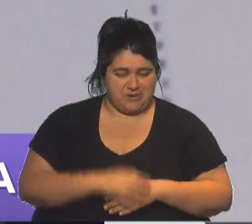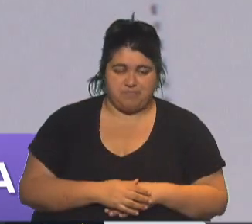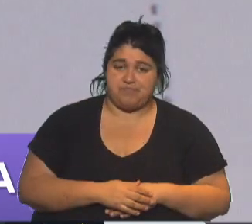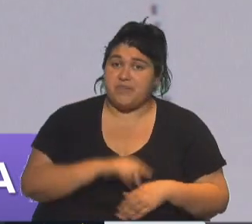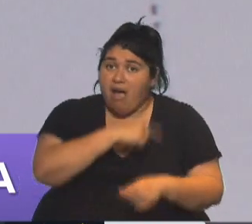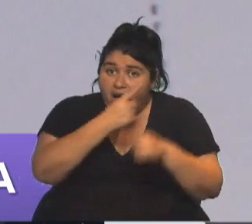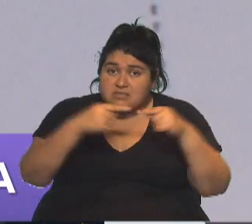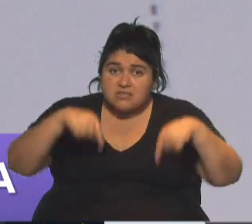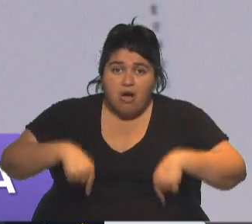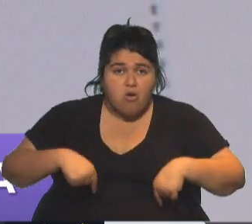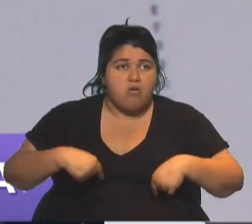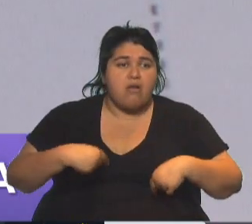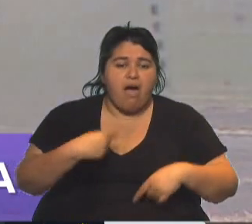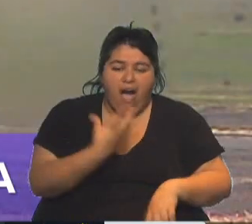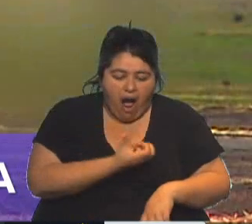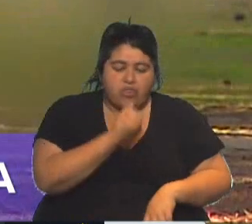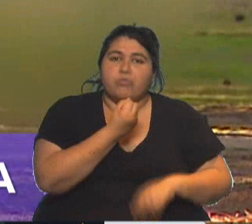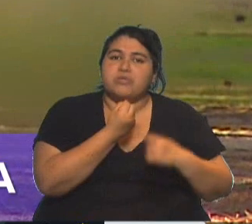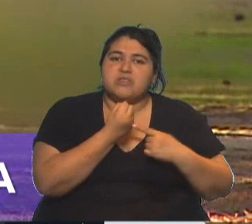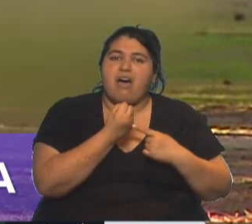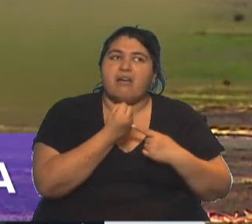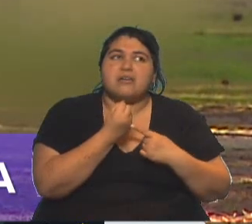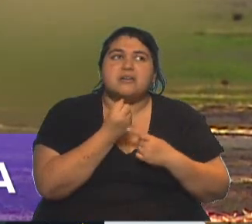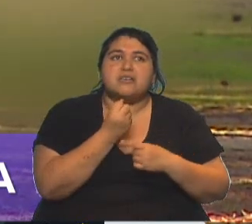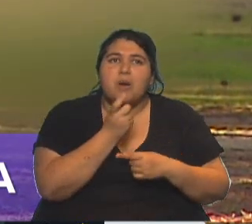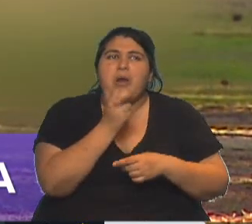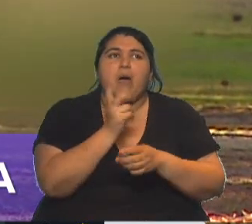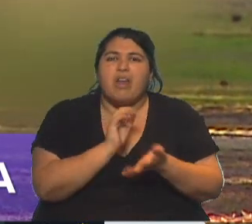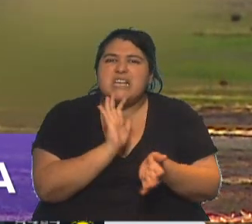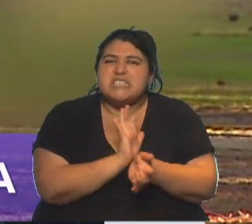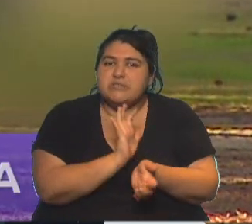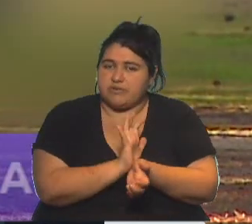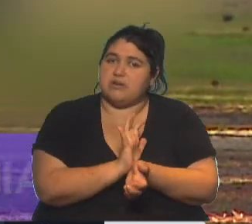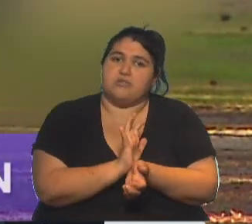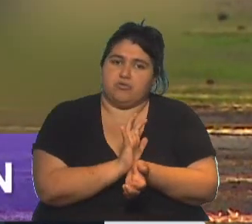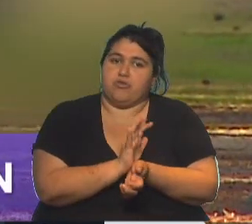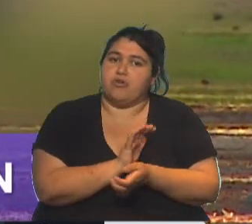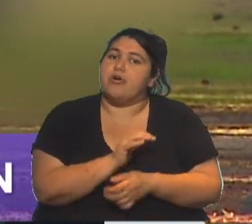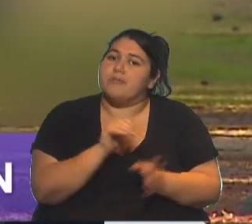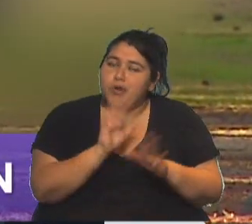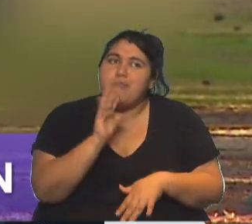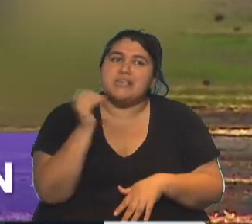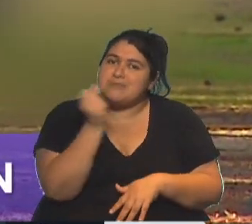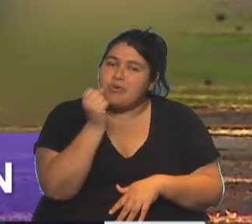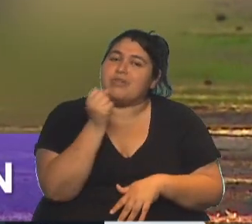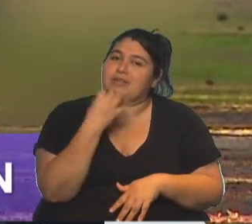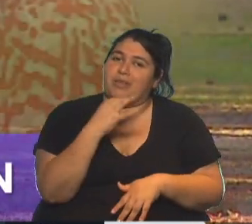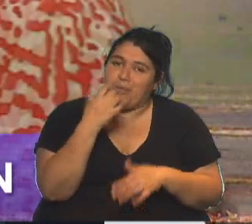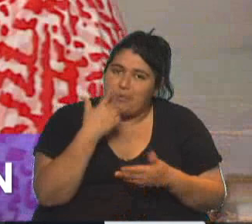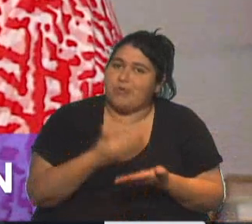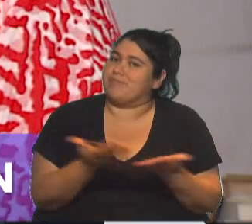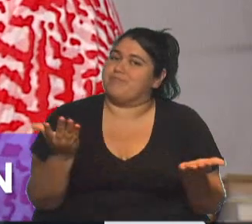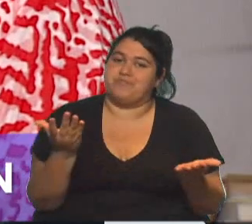respuesta a qué es adoptar no es única, pero tal vez sea la más descriptiva. Es un acto de